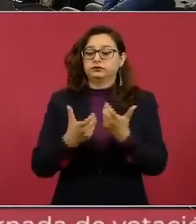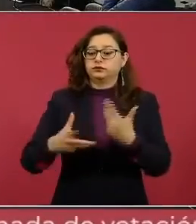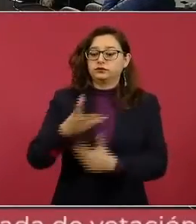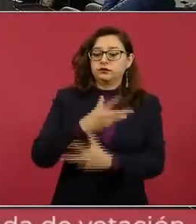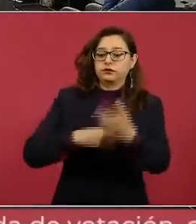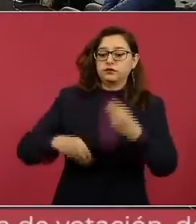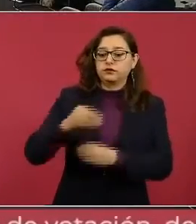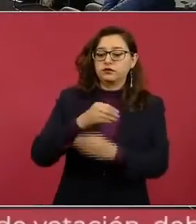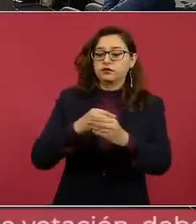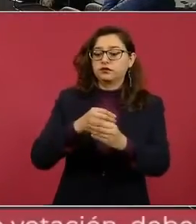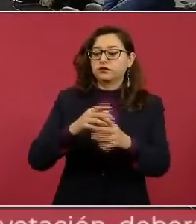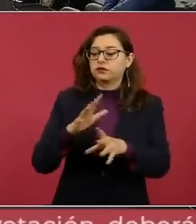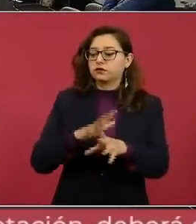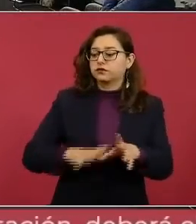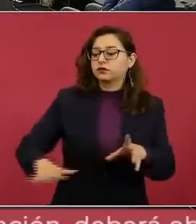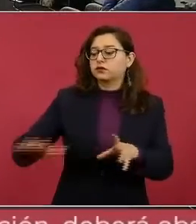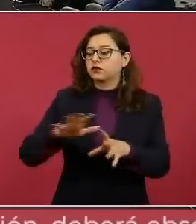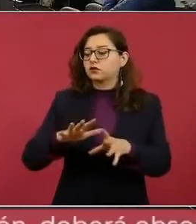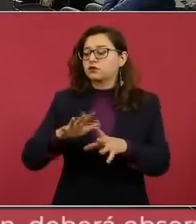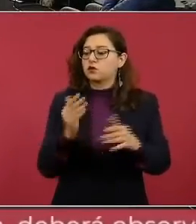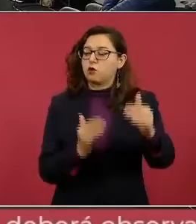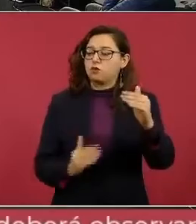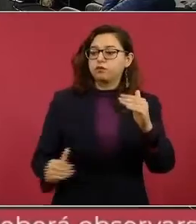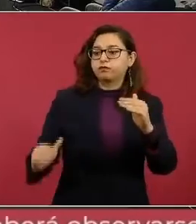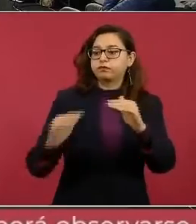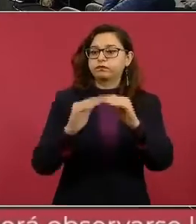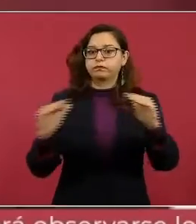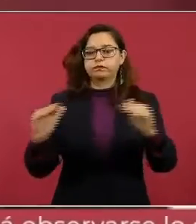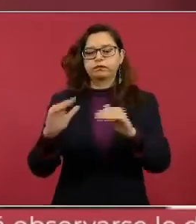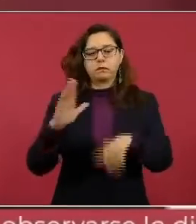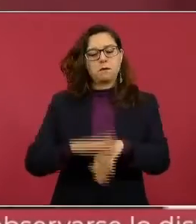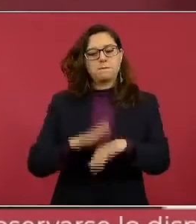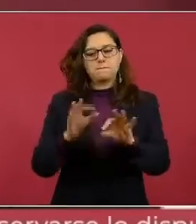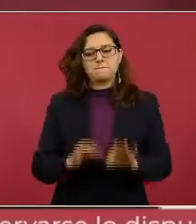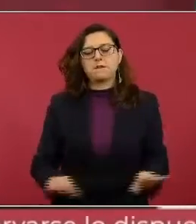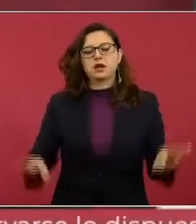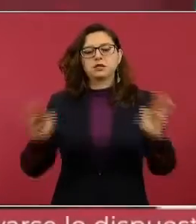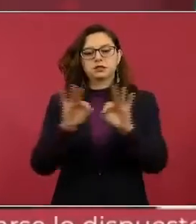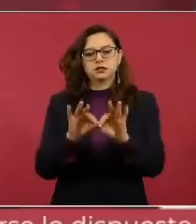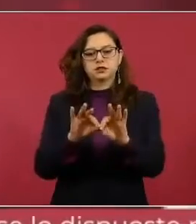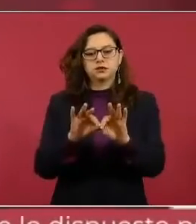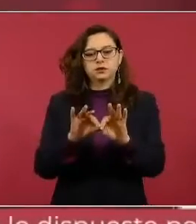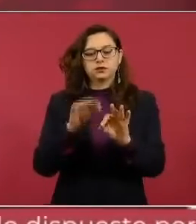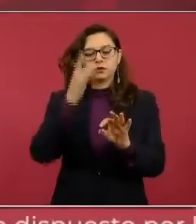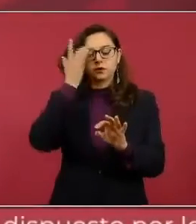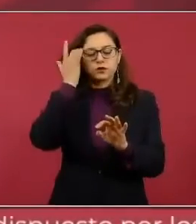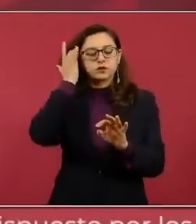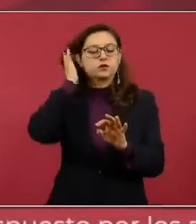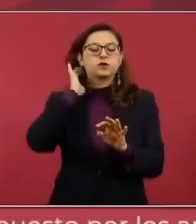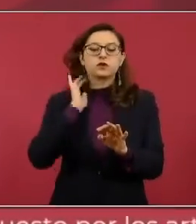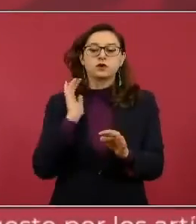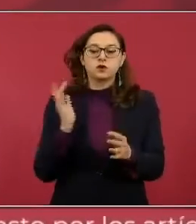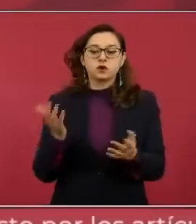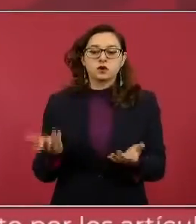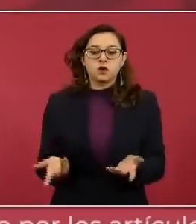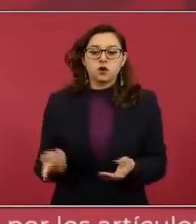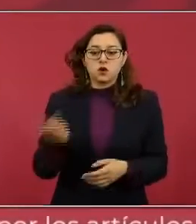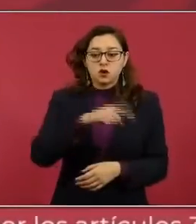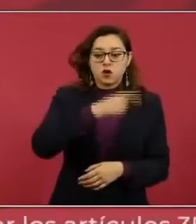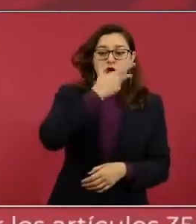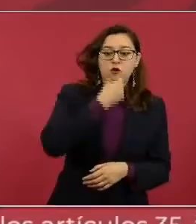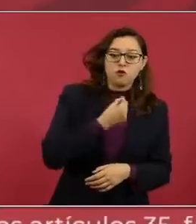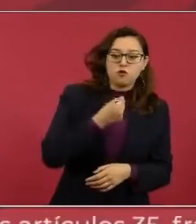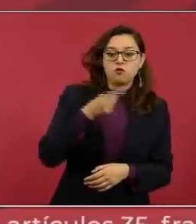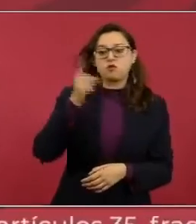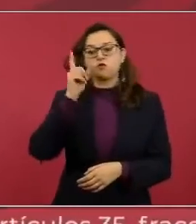económica, la igualdad social. No queremos ni hombres ni